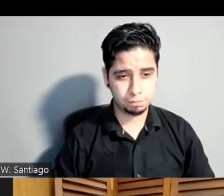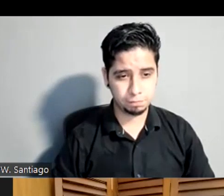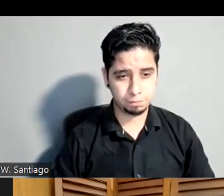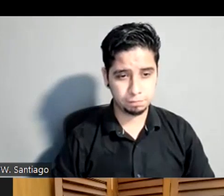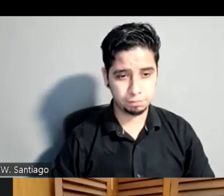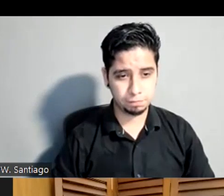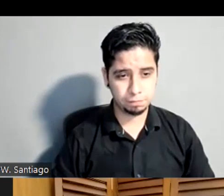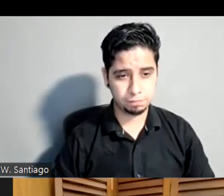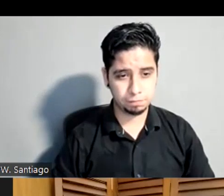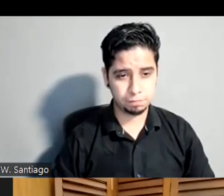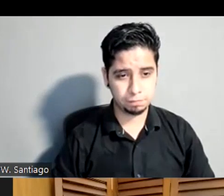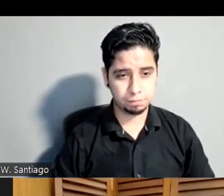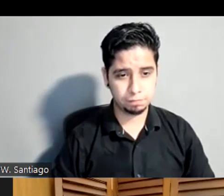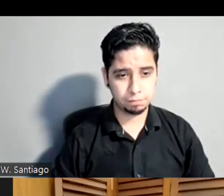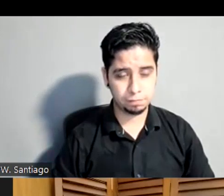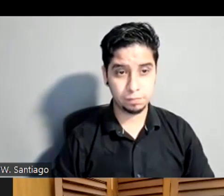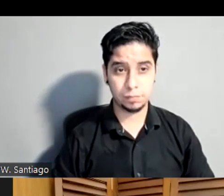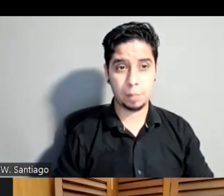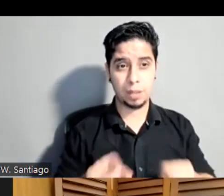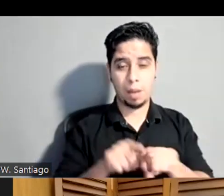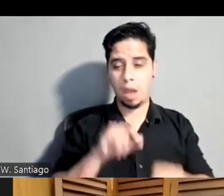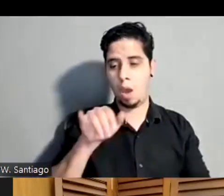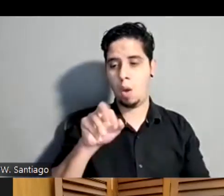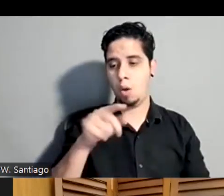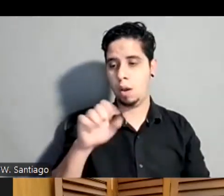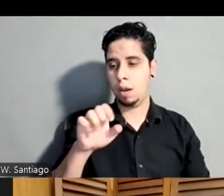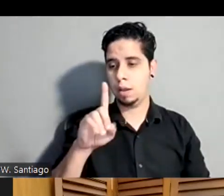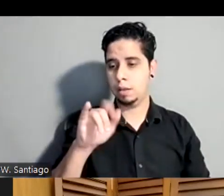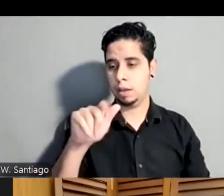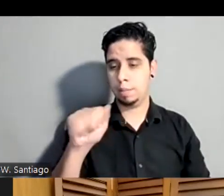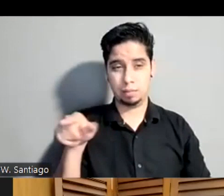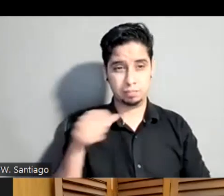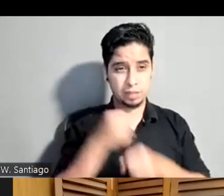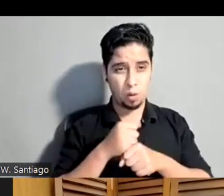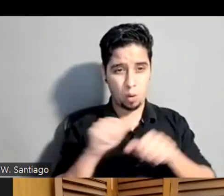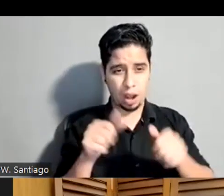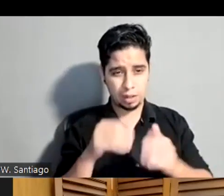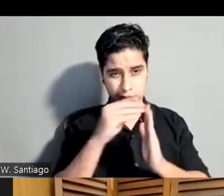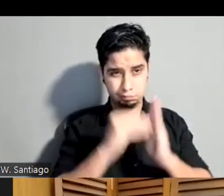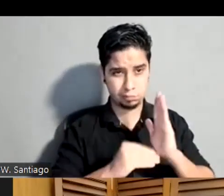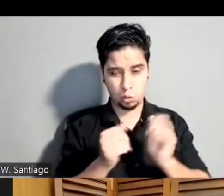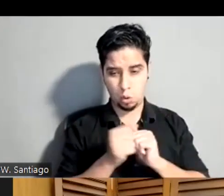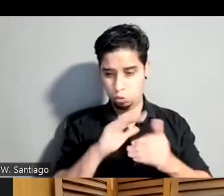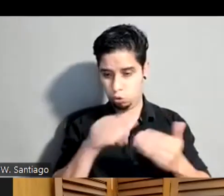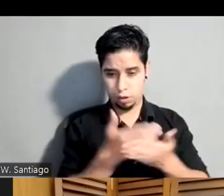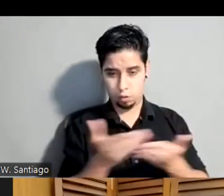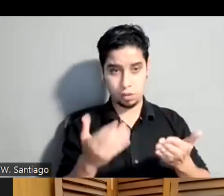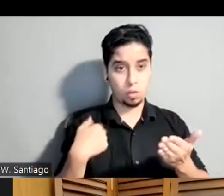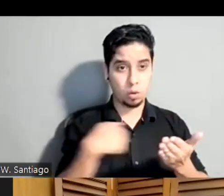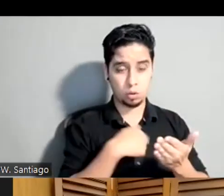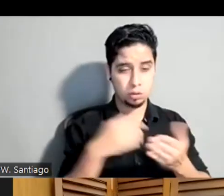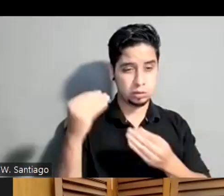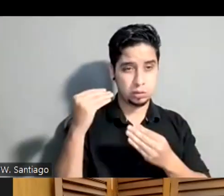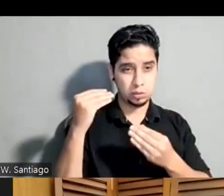Y Jorge Diepa hizo un arte. Uh-huh. Y con eso, pues, él nos enseñó lo que era